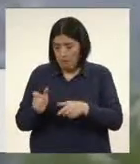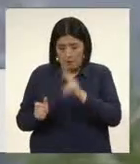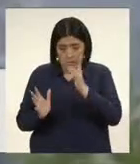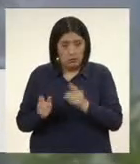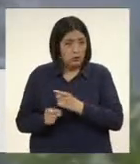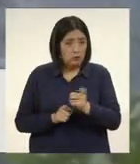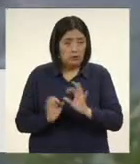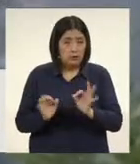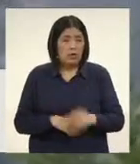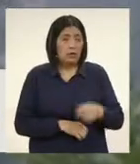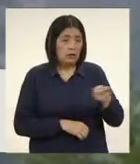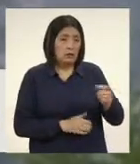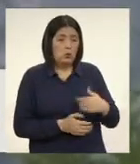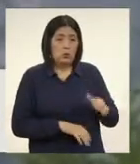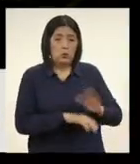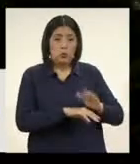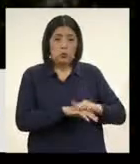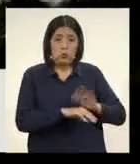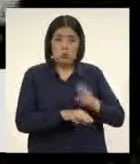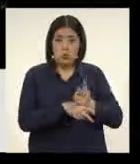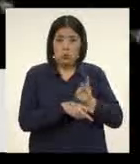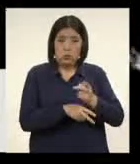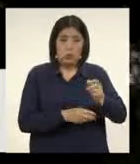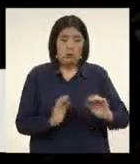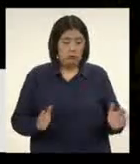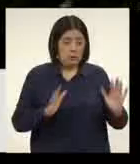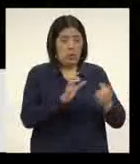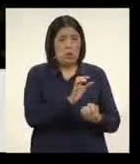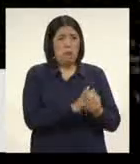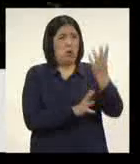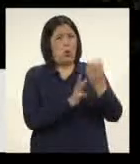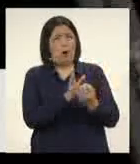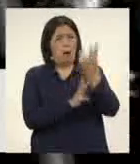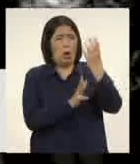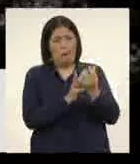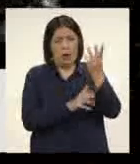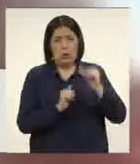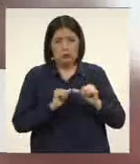Mientras tanto, en Guatemala la alerta se mantiene, pues el volcán de fuego continúa en actividad.